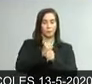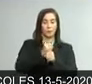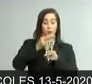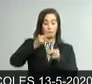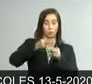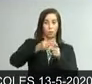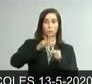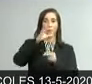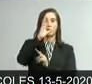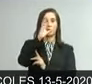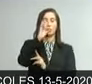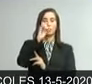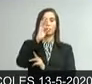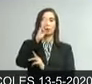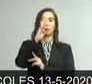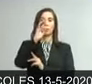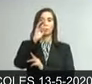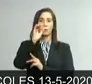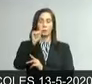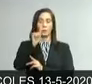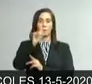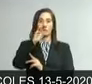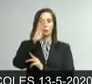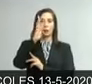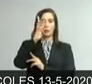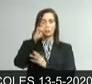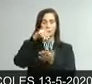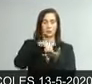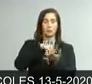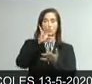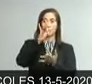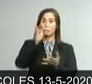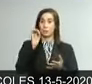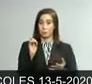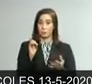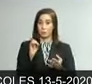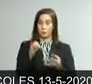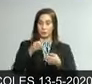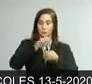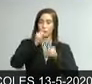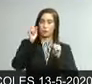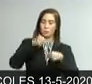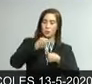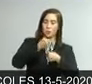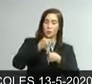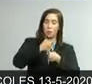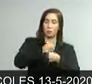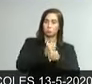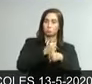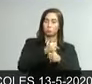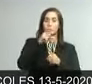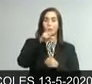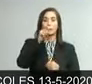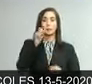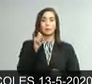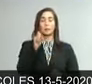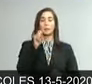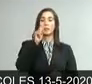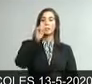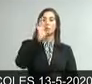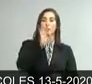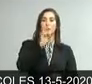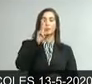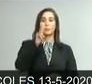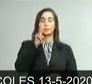6800 que tiene una capacidad instalada de 192 pruebas